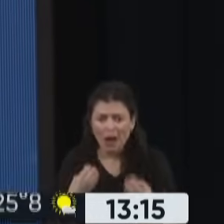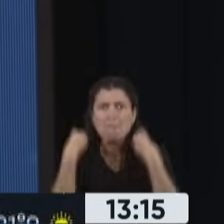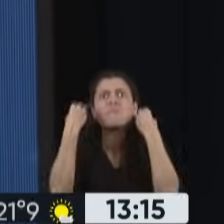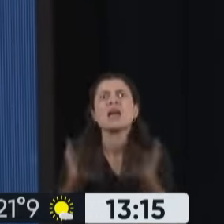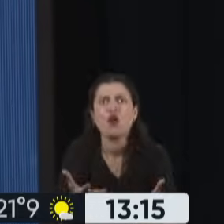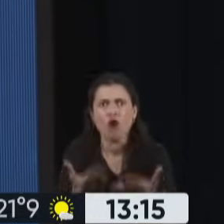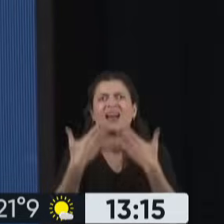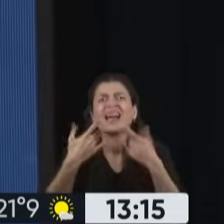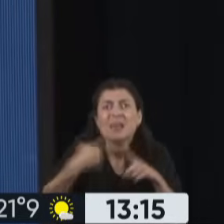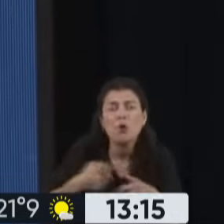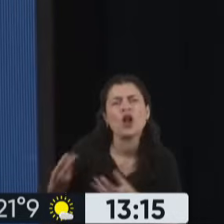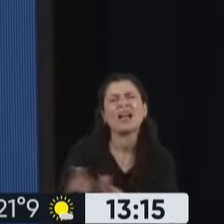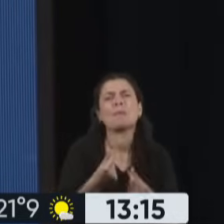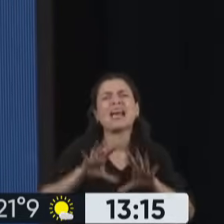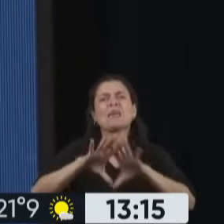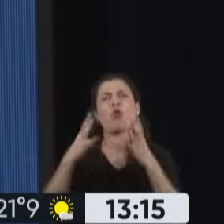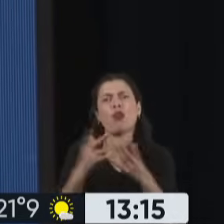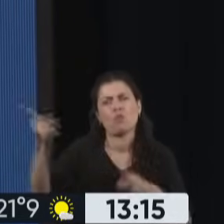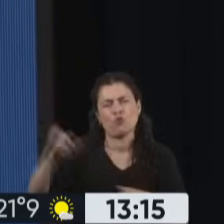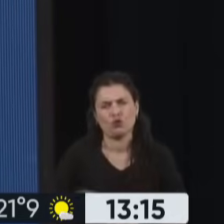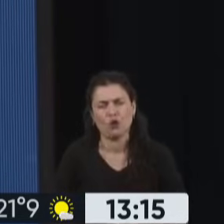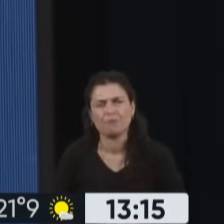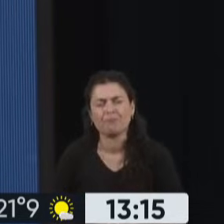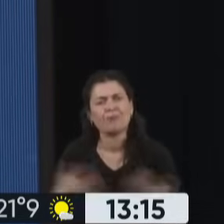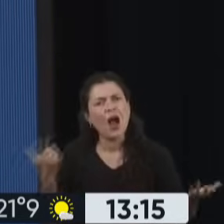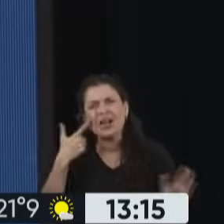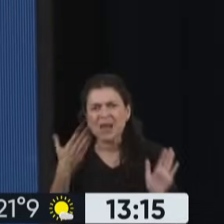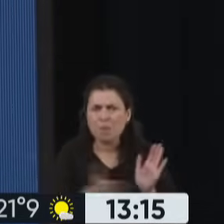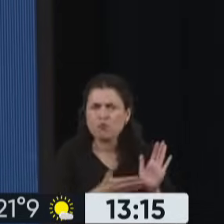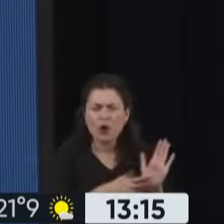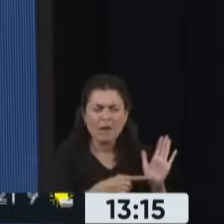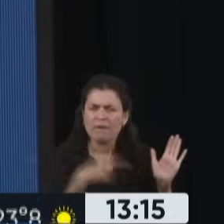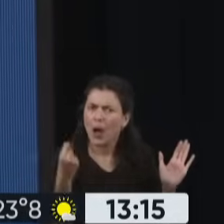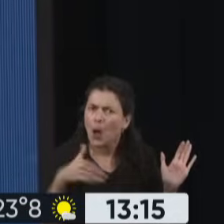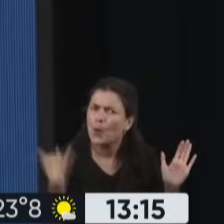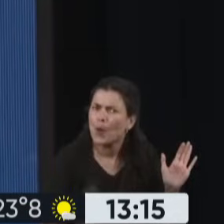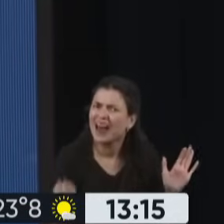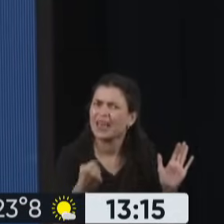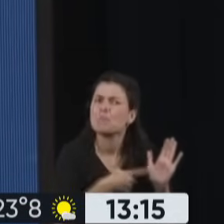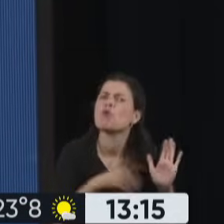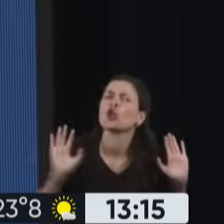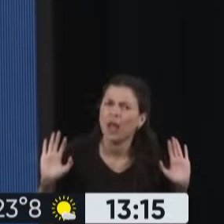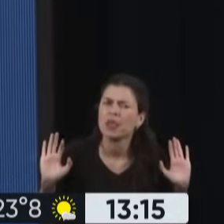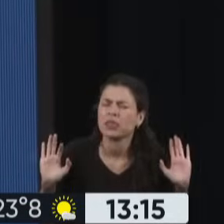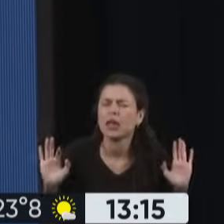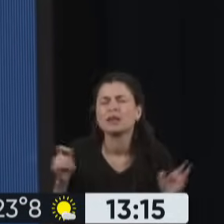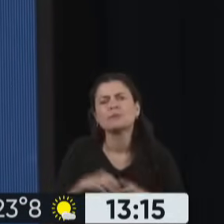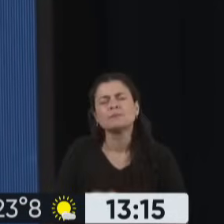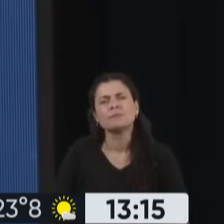Ahora, frente a semejante evidencia, para aquellos que están,